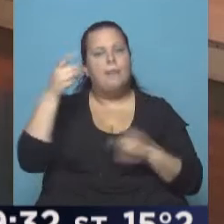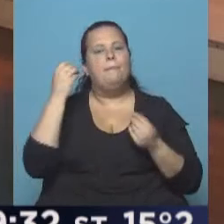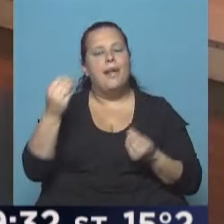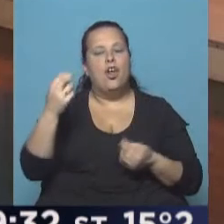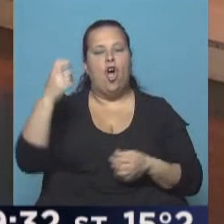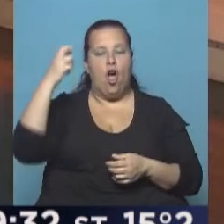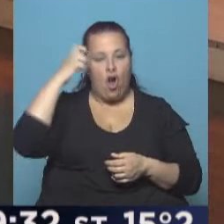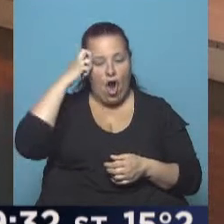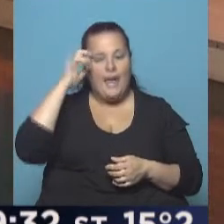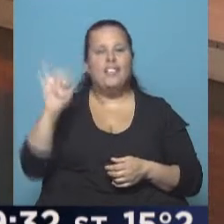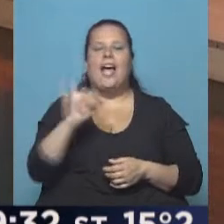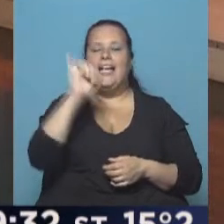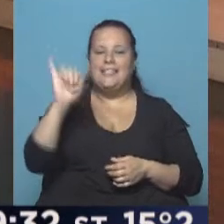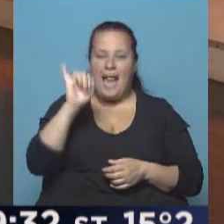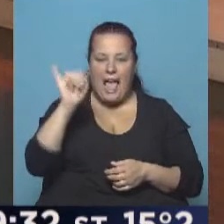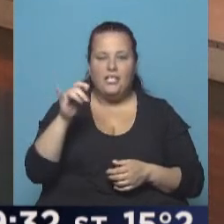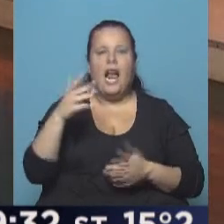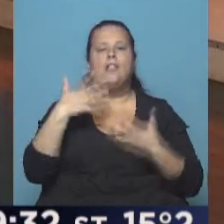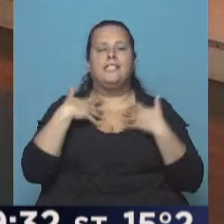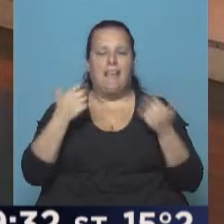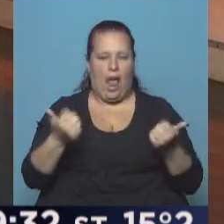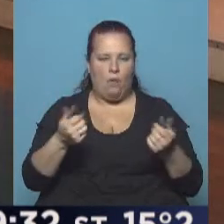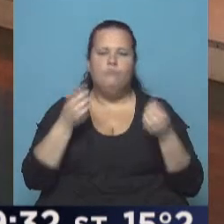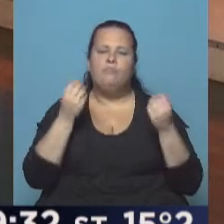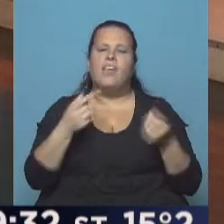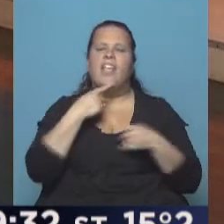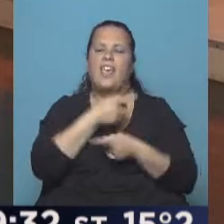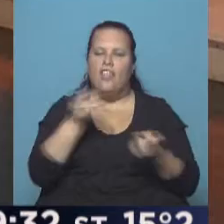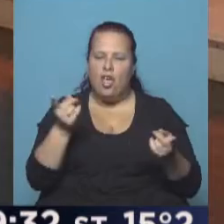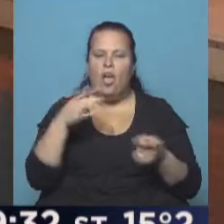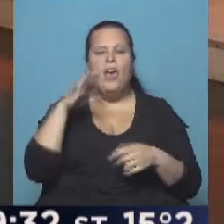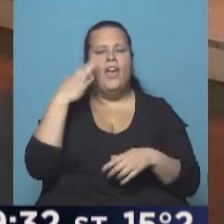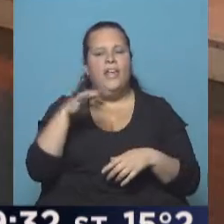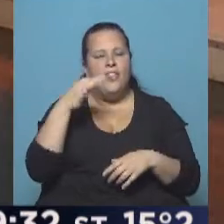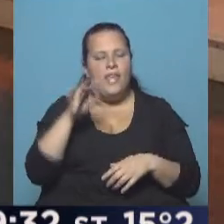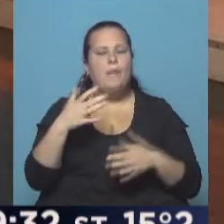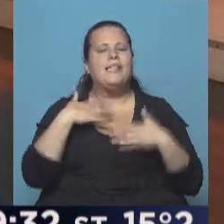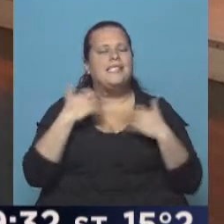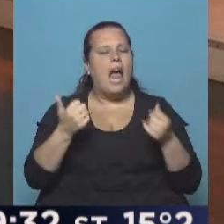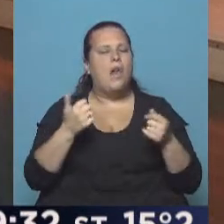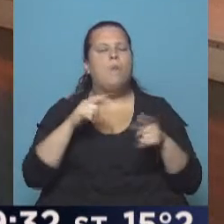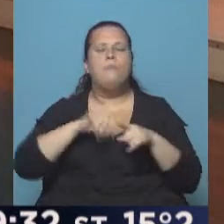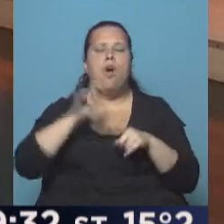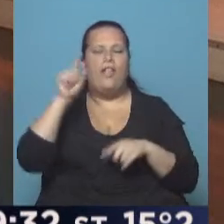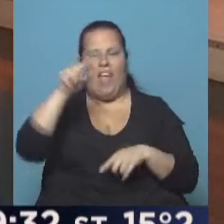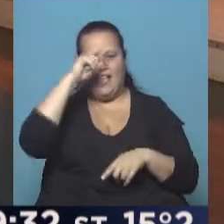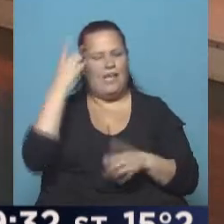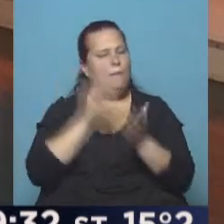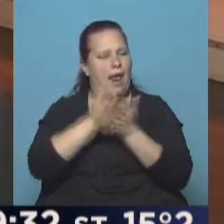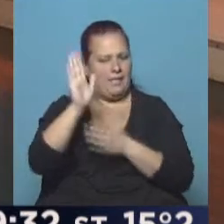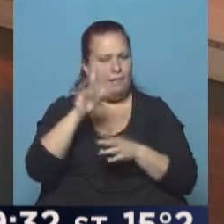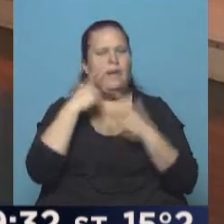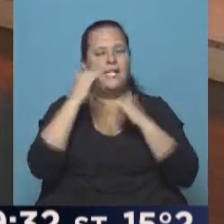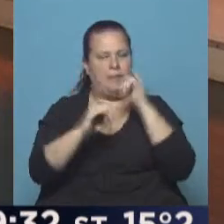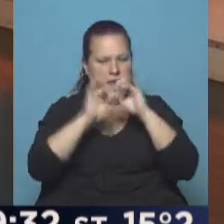Vamos a hablar del Congreso Internacional de la Salud. ¿Qué es lo que dijeron? Que hay que tomar la salud como política de Estado. Vamos a los